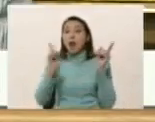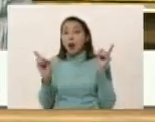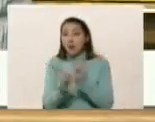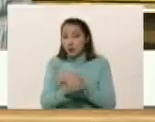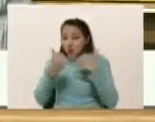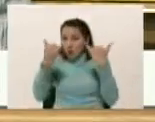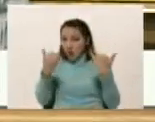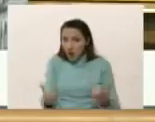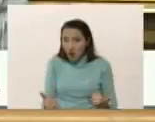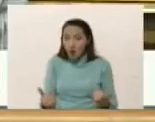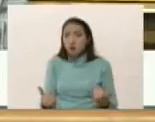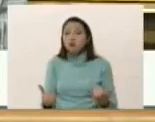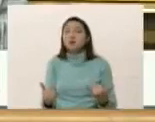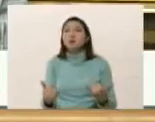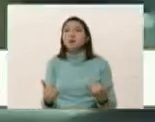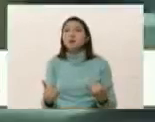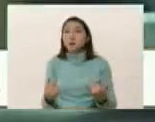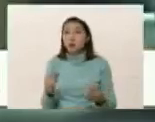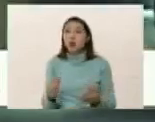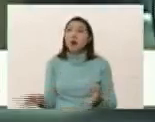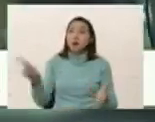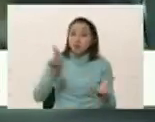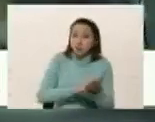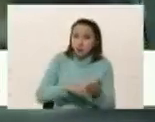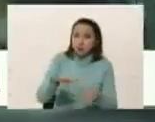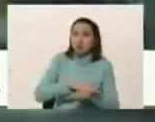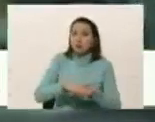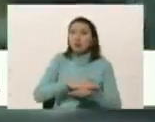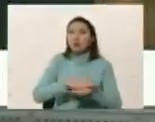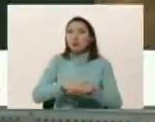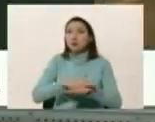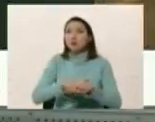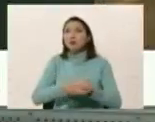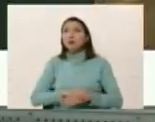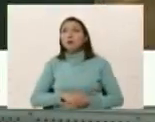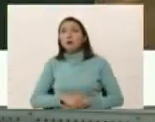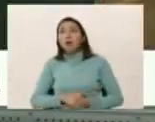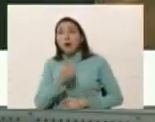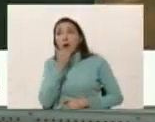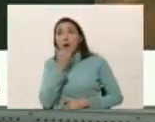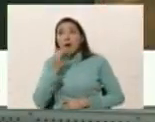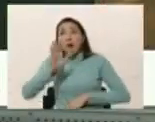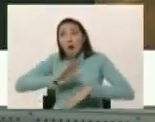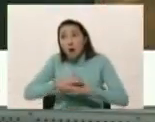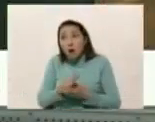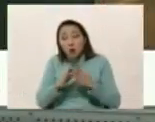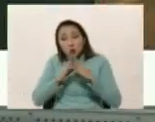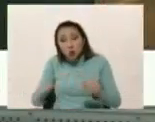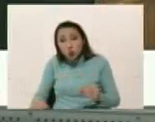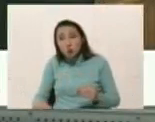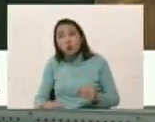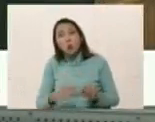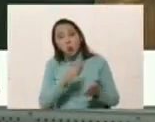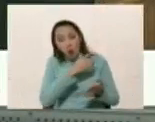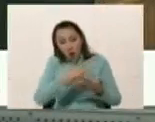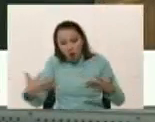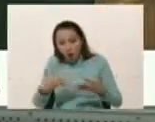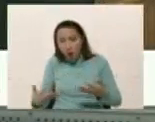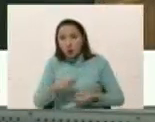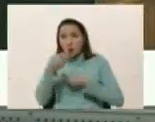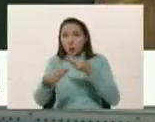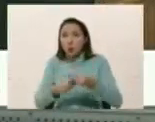perdón repito todos los títulos académicos que sean emitidos a partir de la vigencia